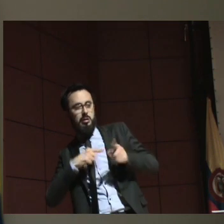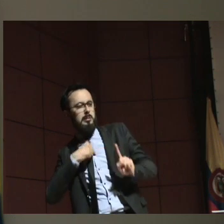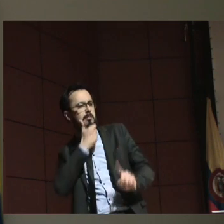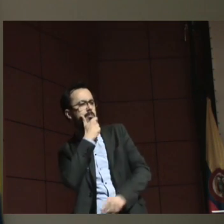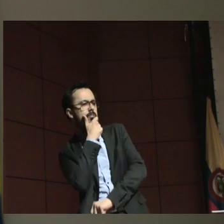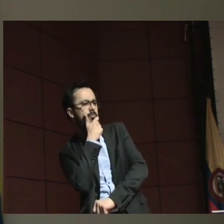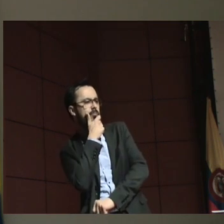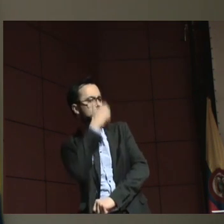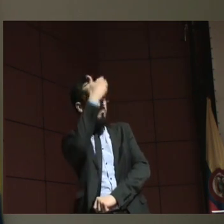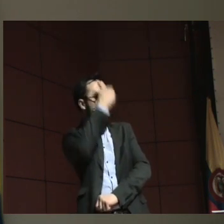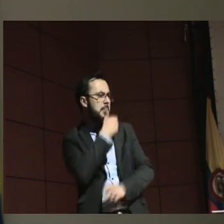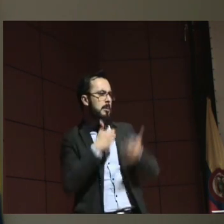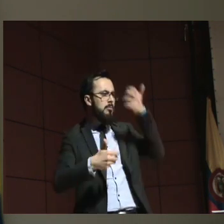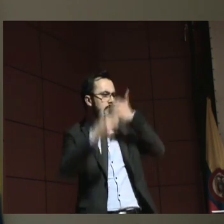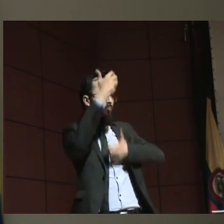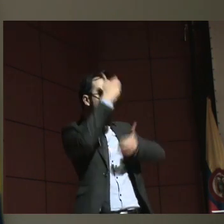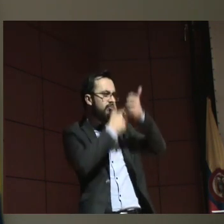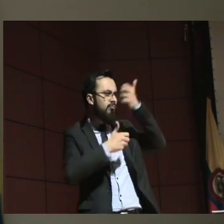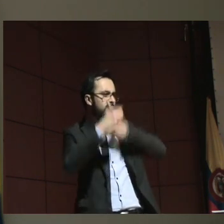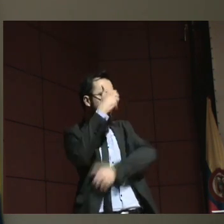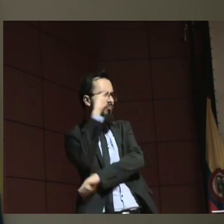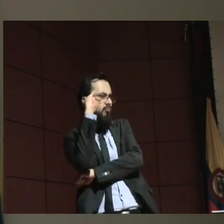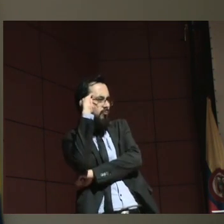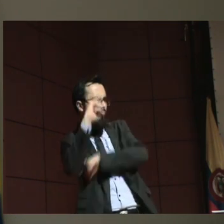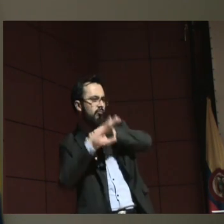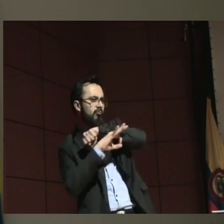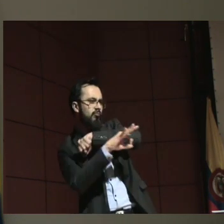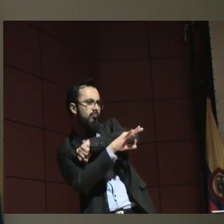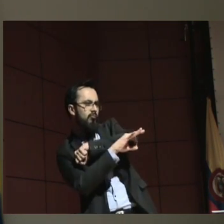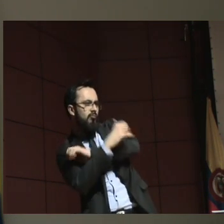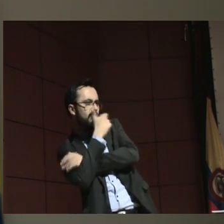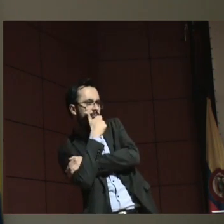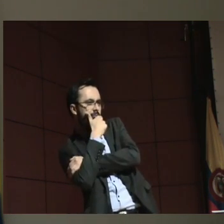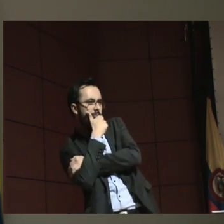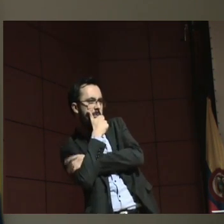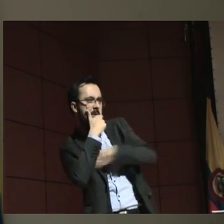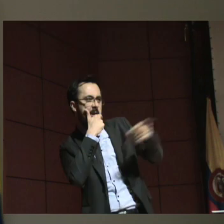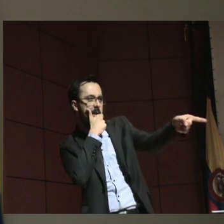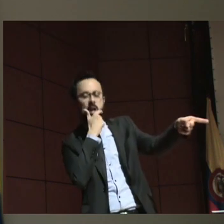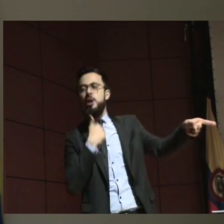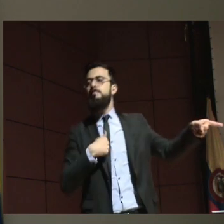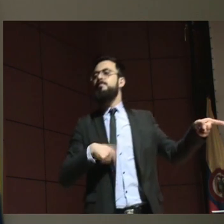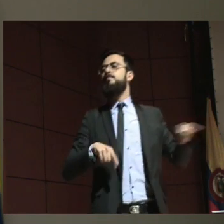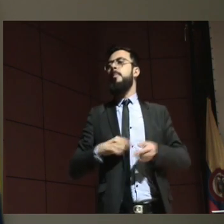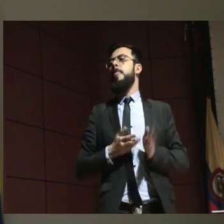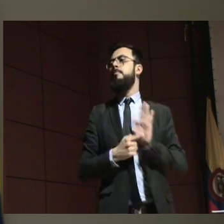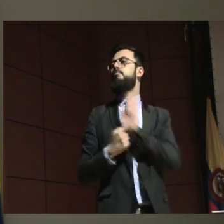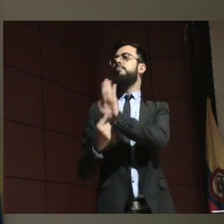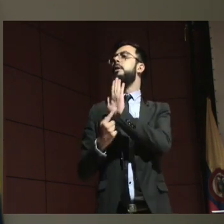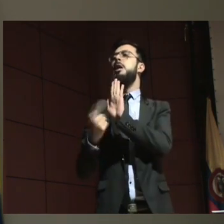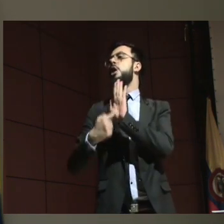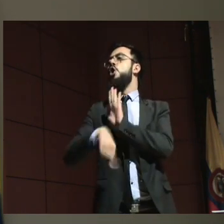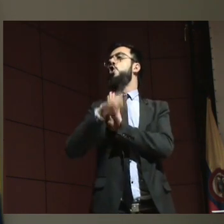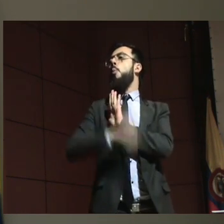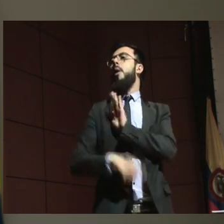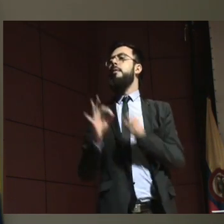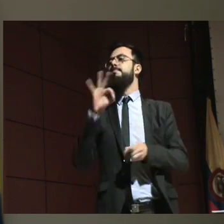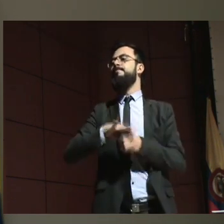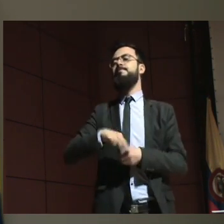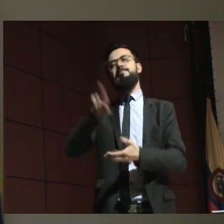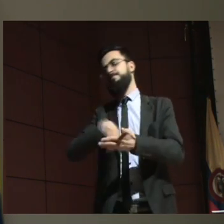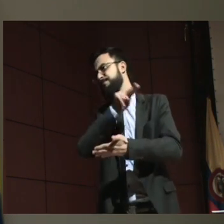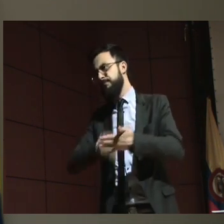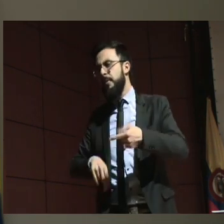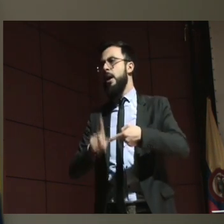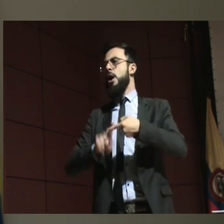declarada interdicta o no. O sea, un psiquiatra termina decidiendo sobre la vida de una persona en términos de si puede votar o no, de si puede tener un contrato de arrendamiento